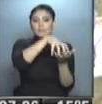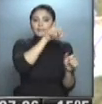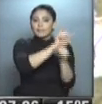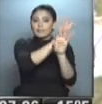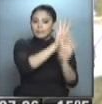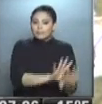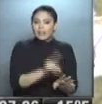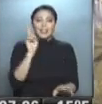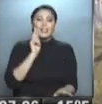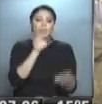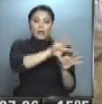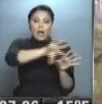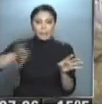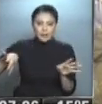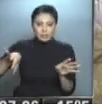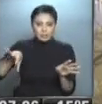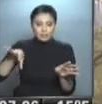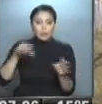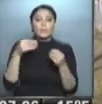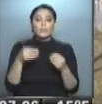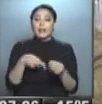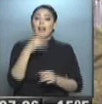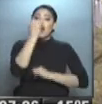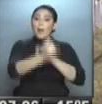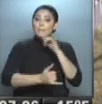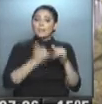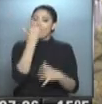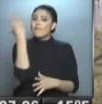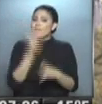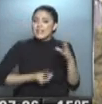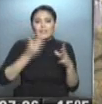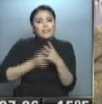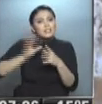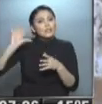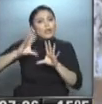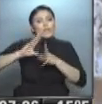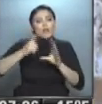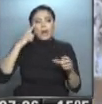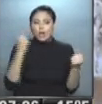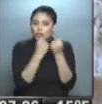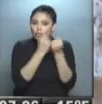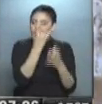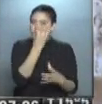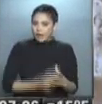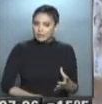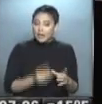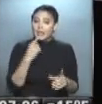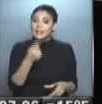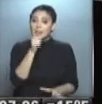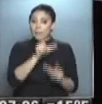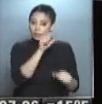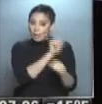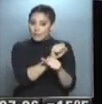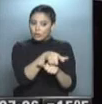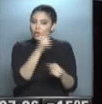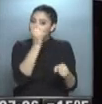19 efectivos. Ortel explicó que fallaron todos los controles y detalló que los reclusos realizaron